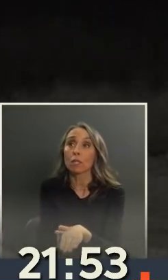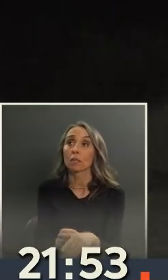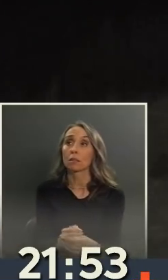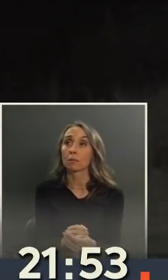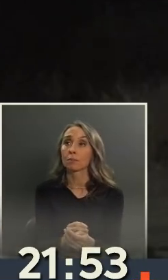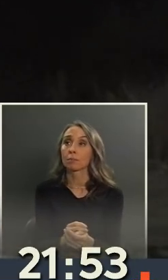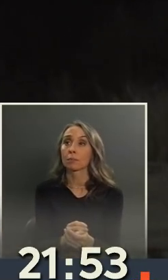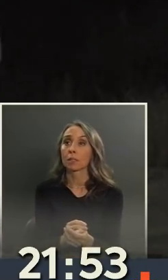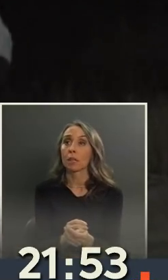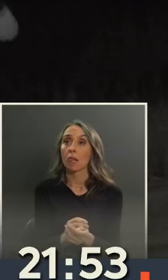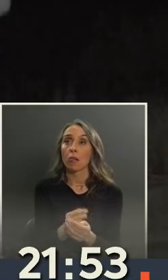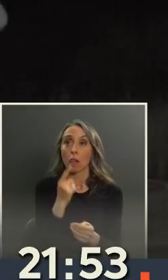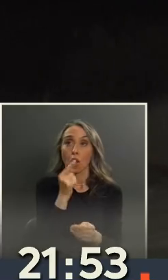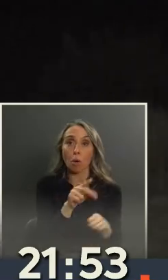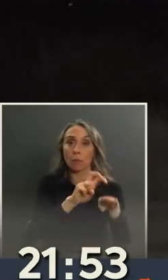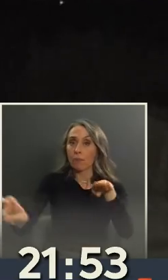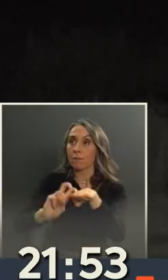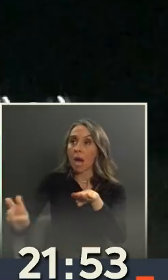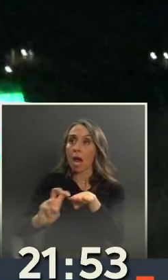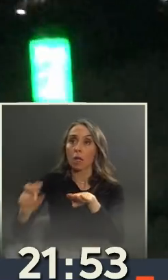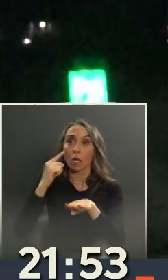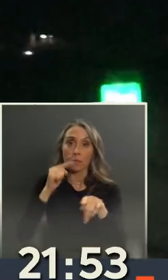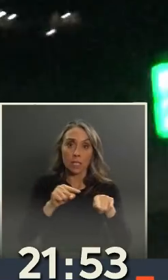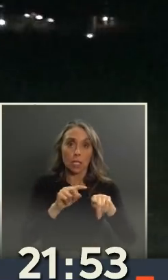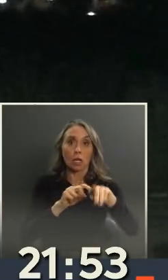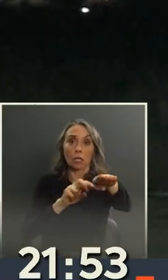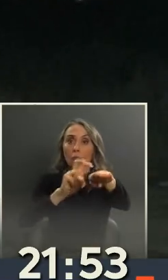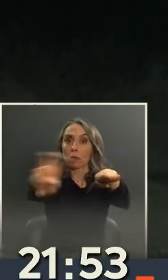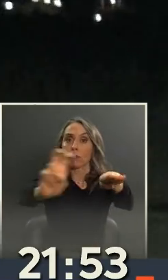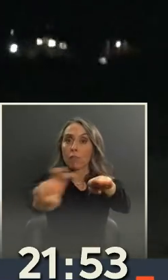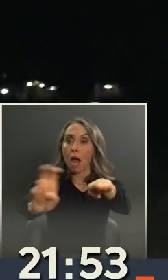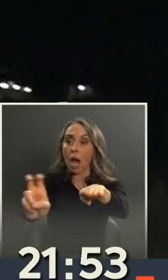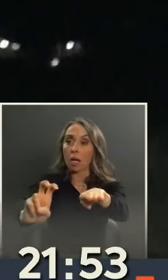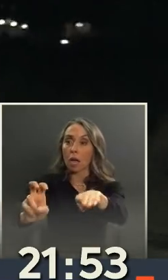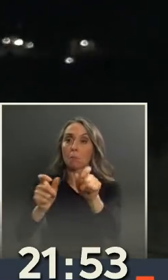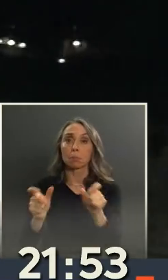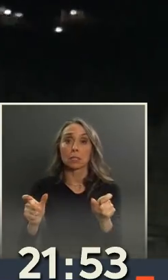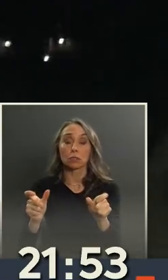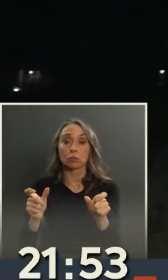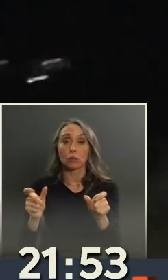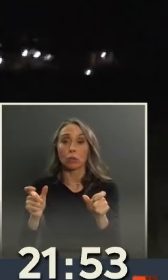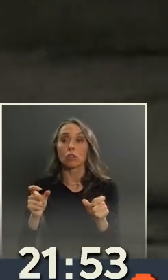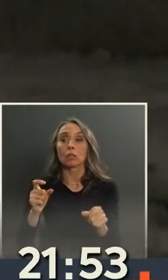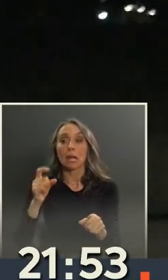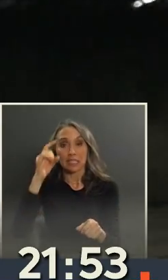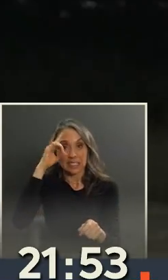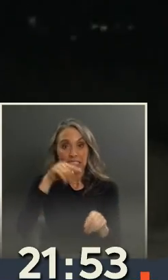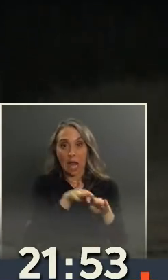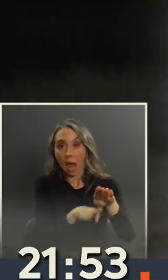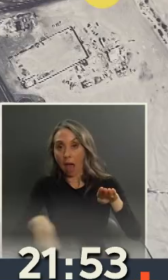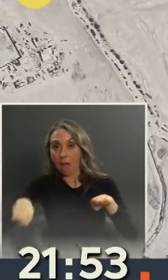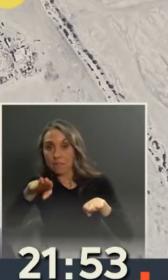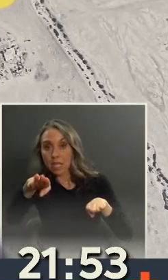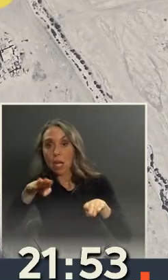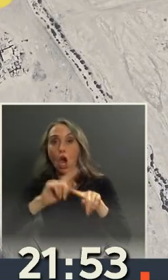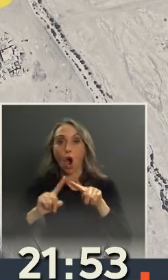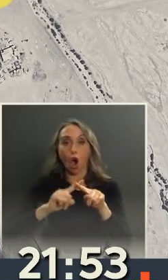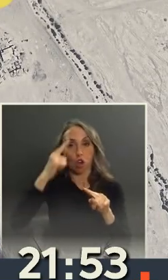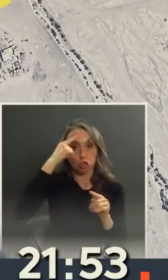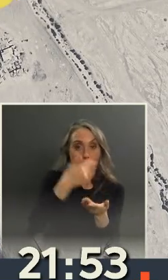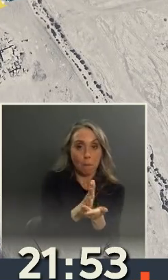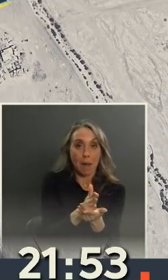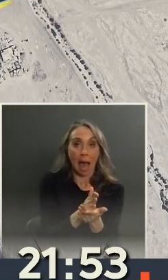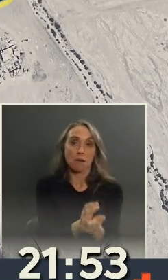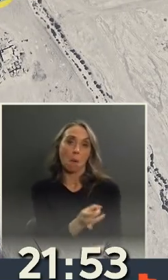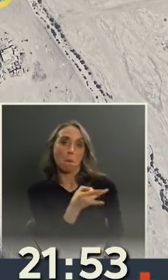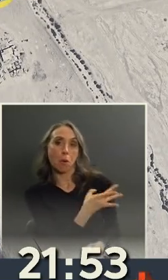¡Súbete! Ahí lo acaba de dejar. ¿Y el otro está dejando más adelante? No hay nadie que desconozca cada desvío, cada nueva forma de saltar los